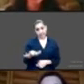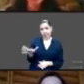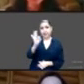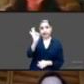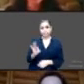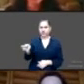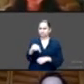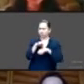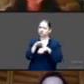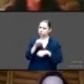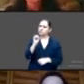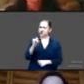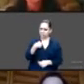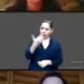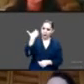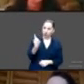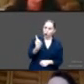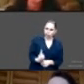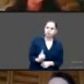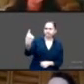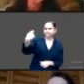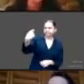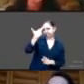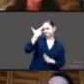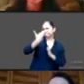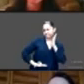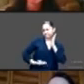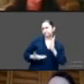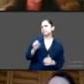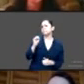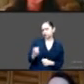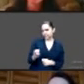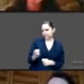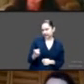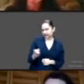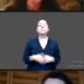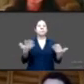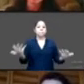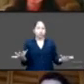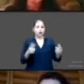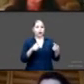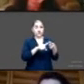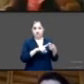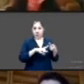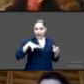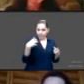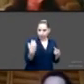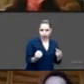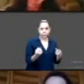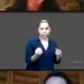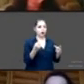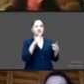La que sigue, por favor. Y tanto las uniones tempranas como este abuso en la infancia, lo que hacen es que tengamos